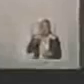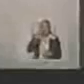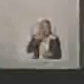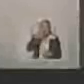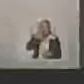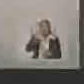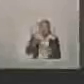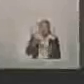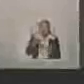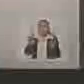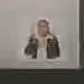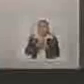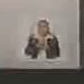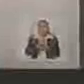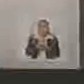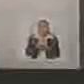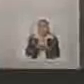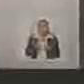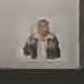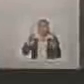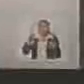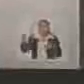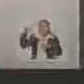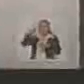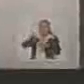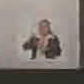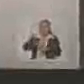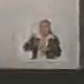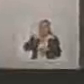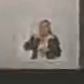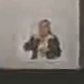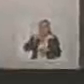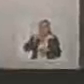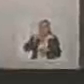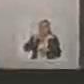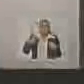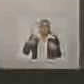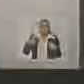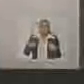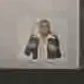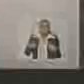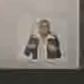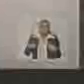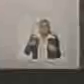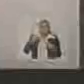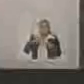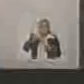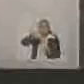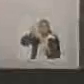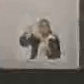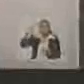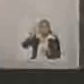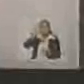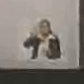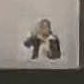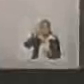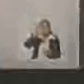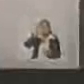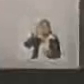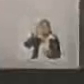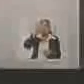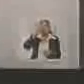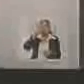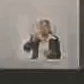ser importante generar una Contraloría Ciudadana. Una persona por las cada una de las 56 colonias van a estar presentes en todos